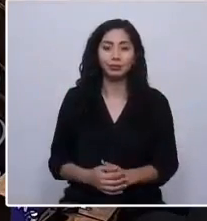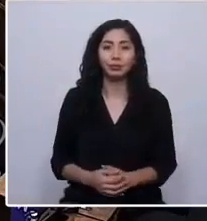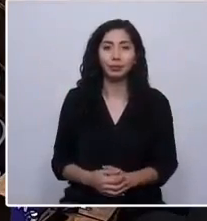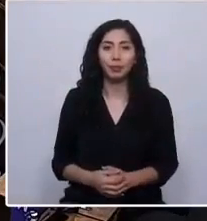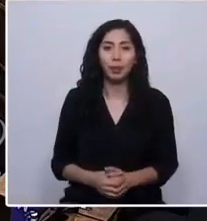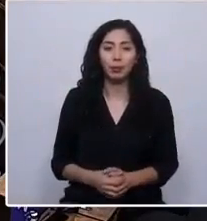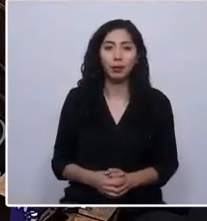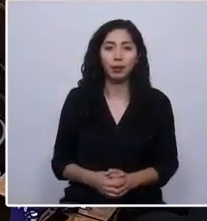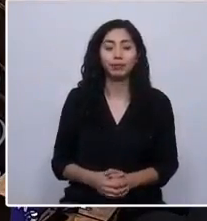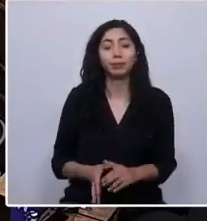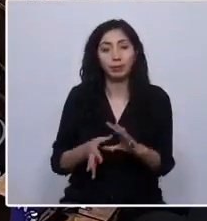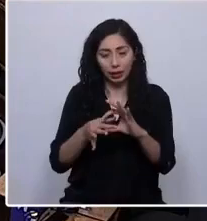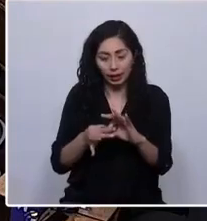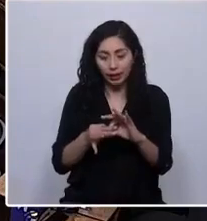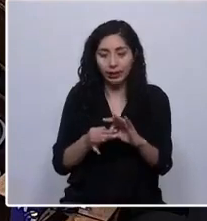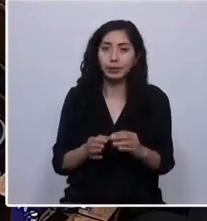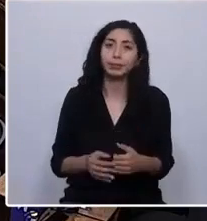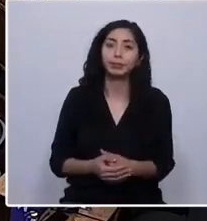Gracias.